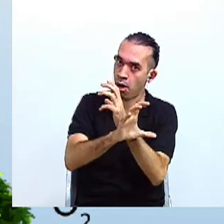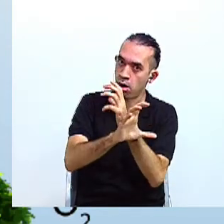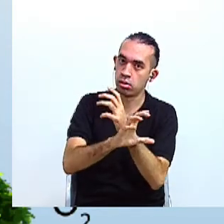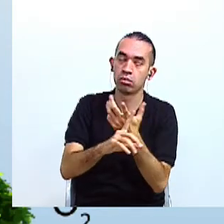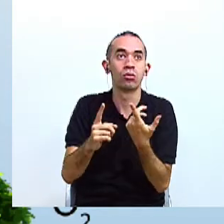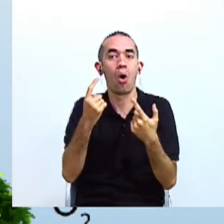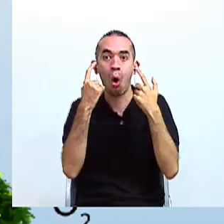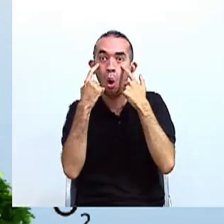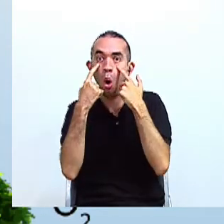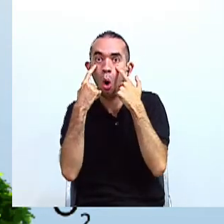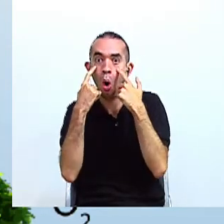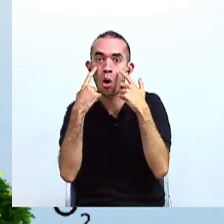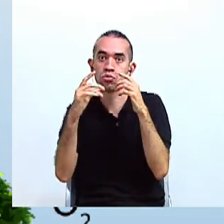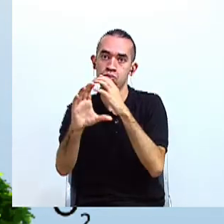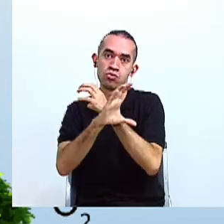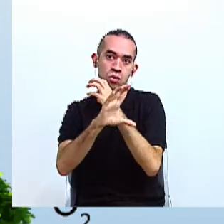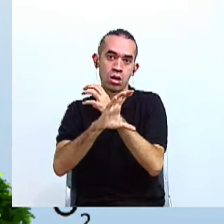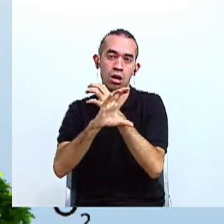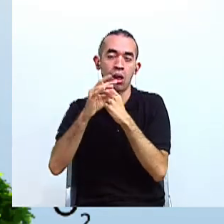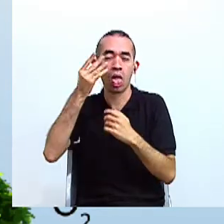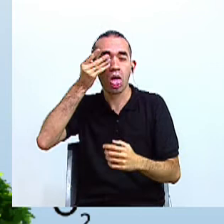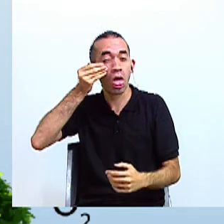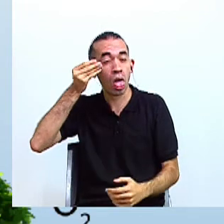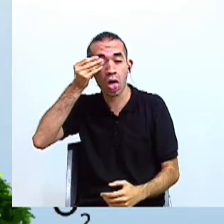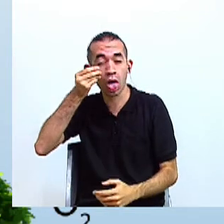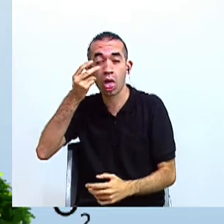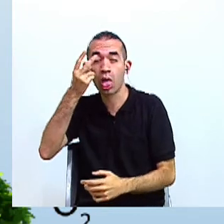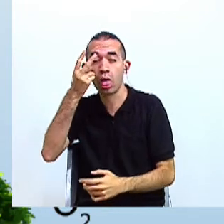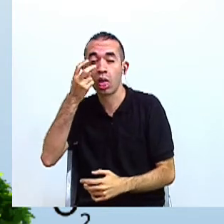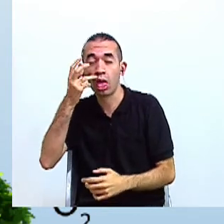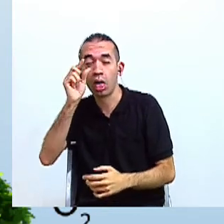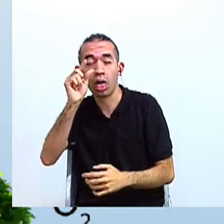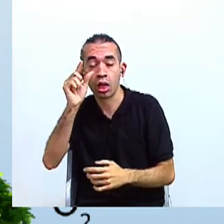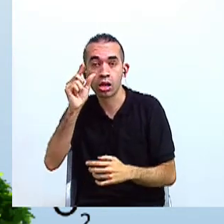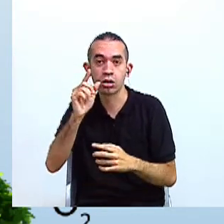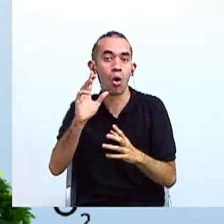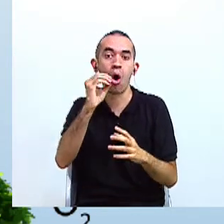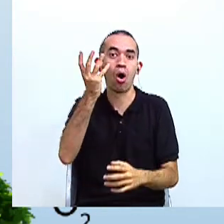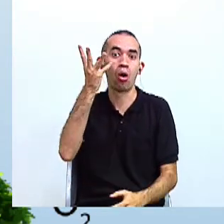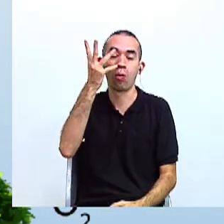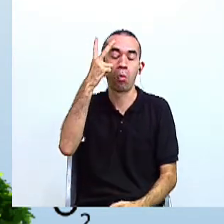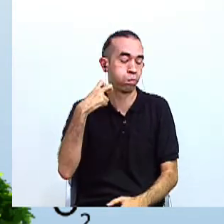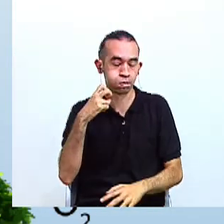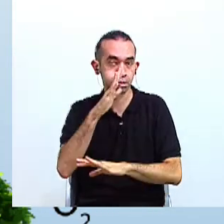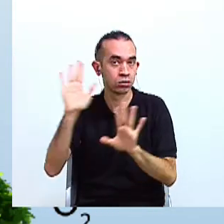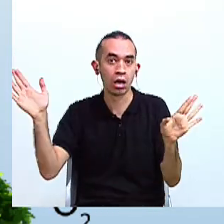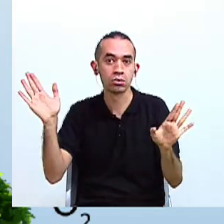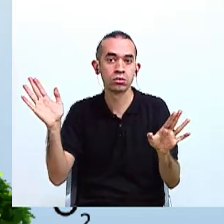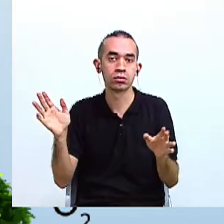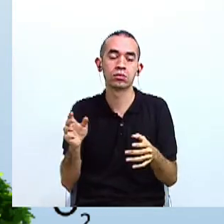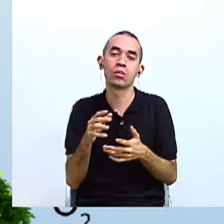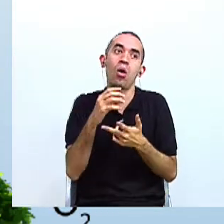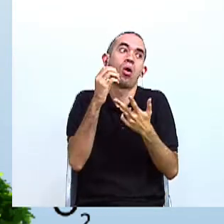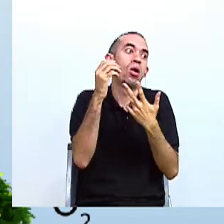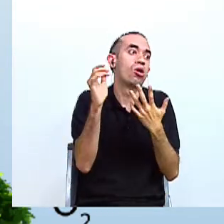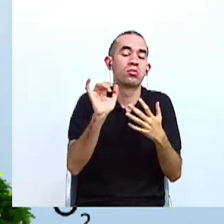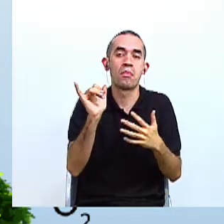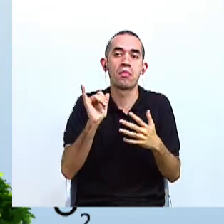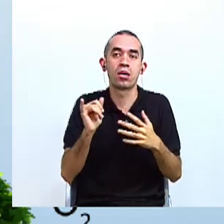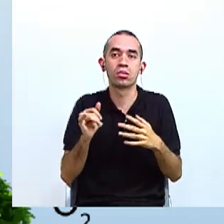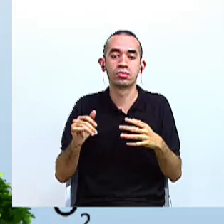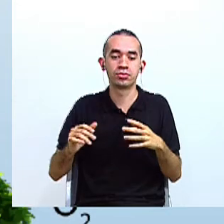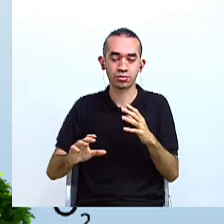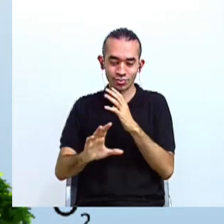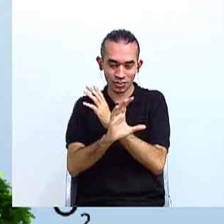daños oculares, desde una simple catarata hasta perder el ojo. Pensemos en la alteración del sistema